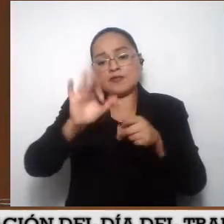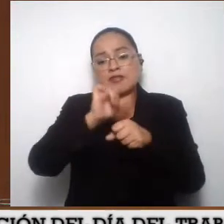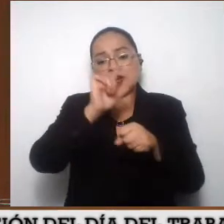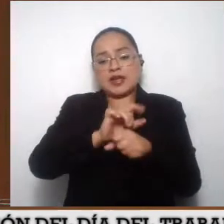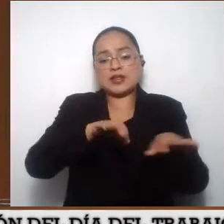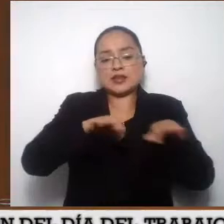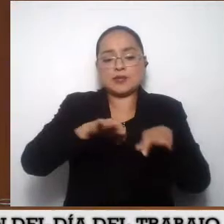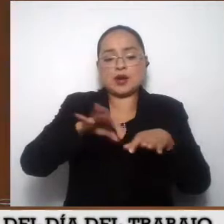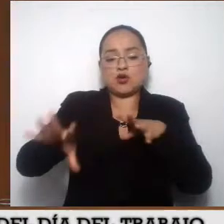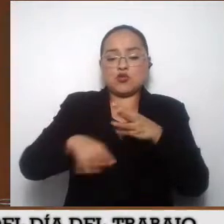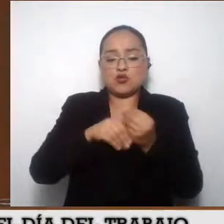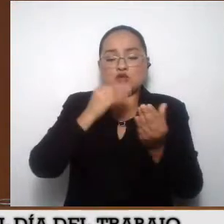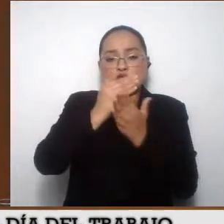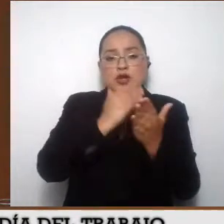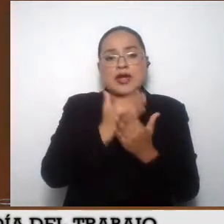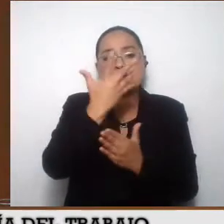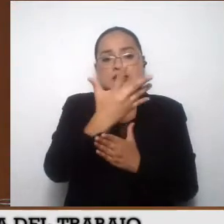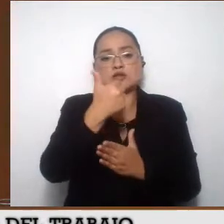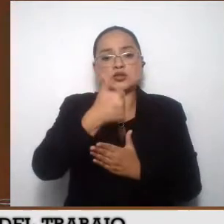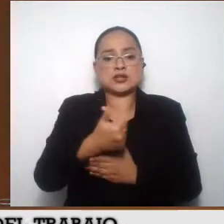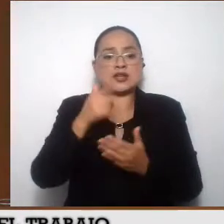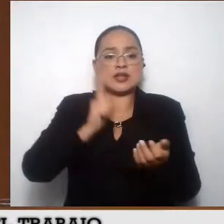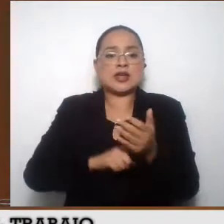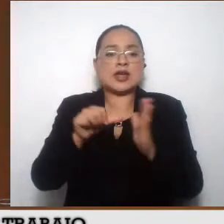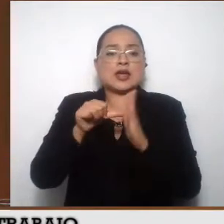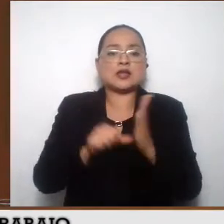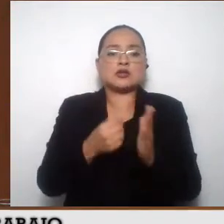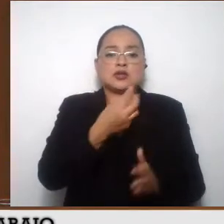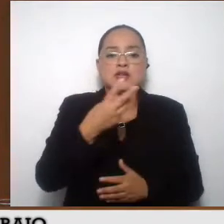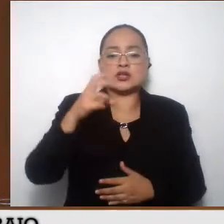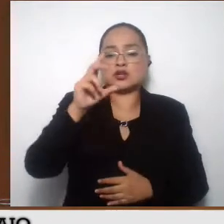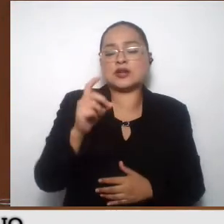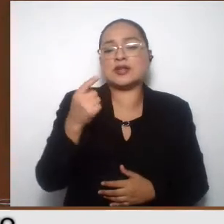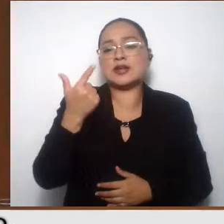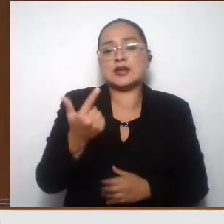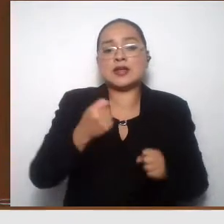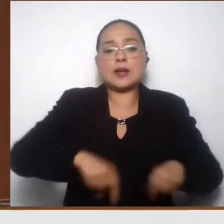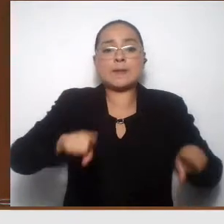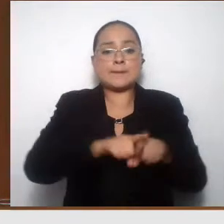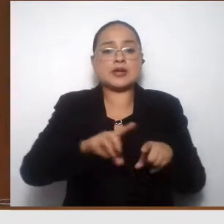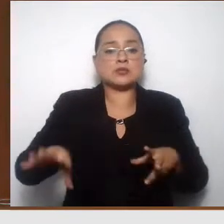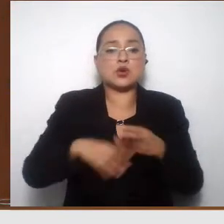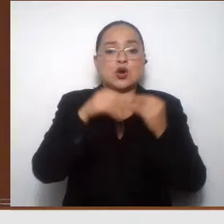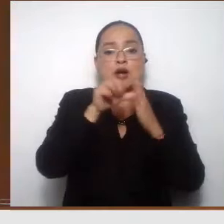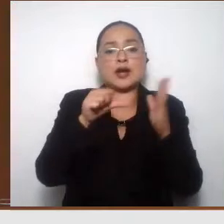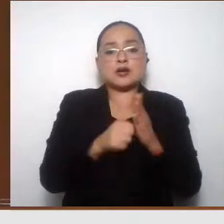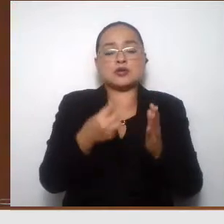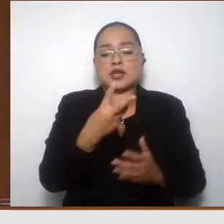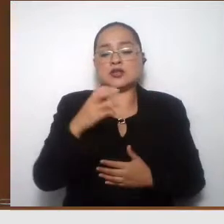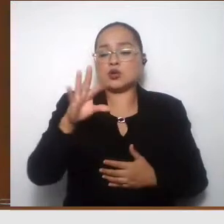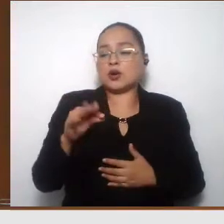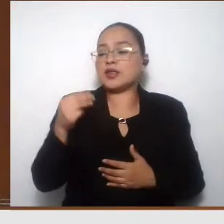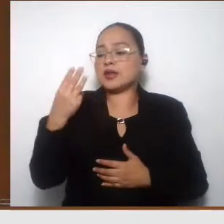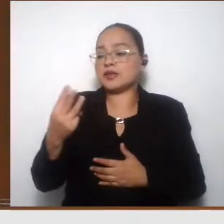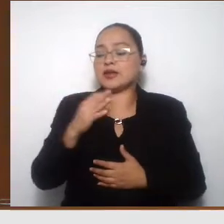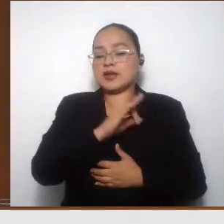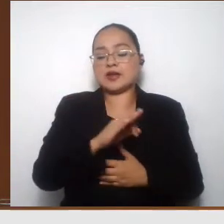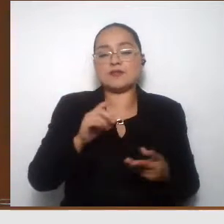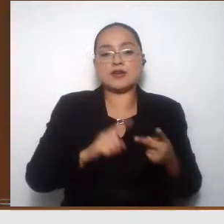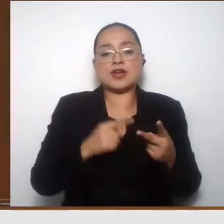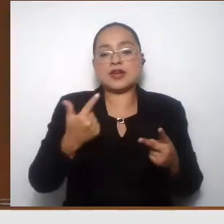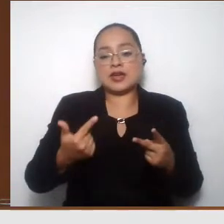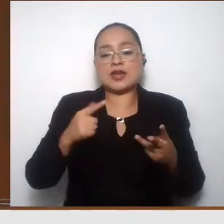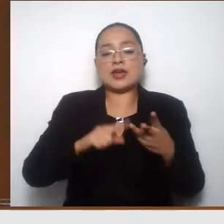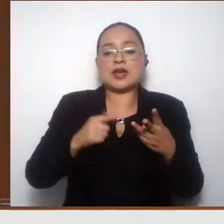quinta y sexta del artículo 337 y los artículos 343 F, G,